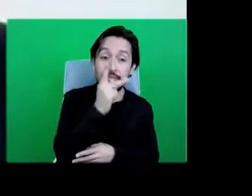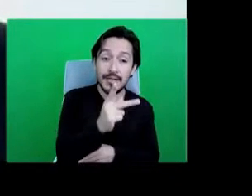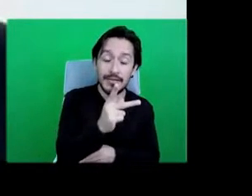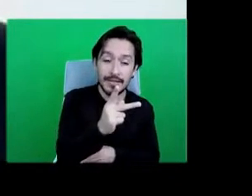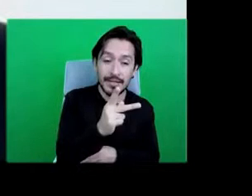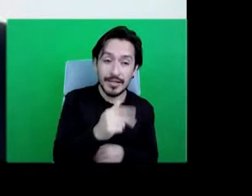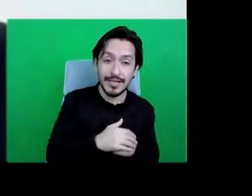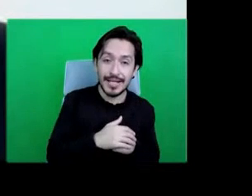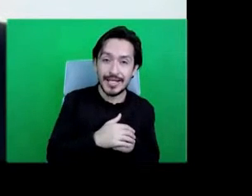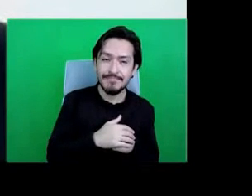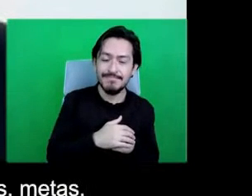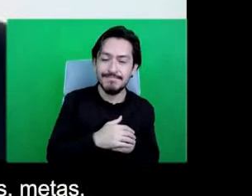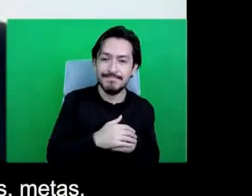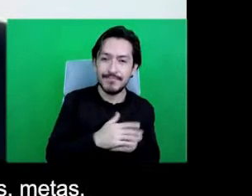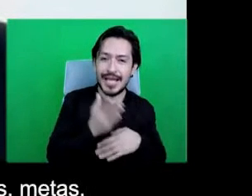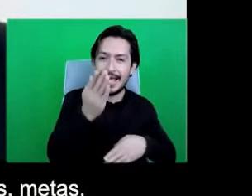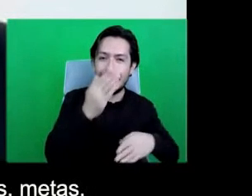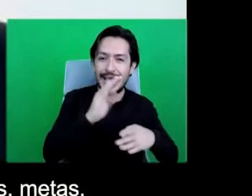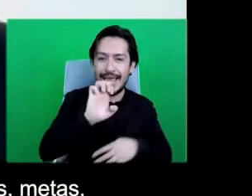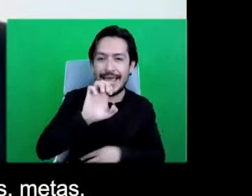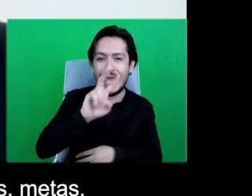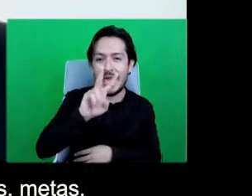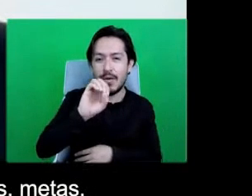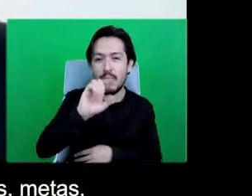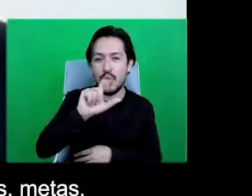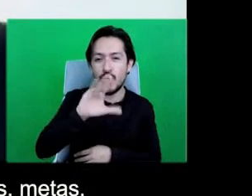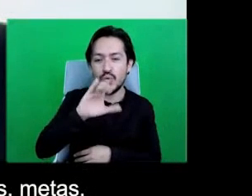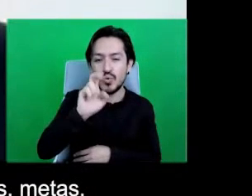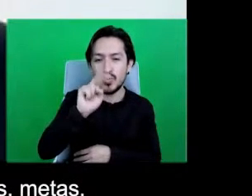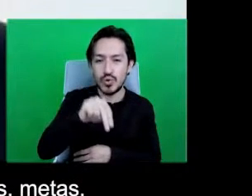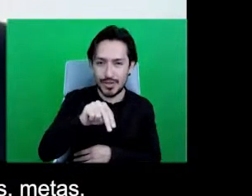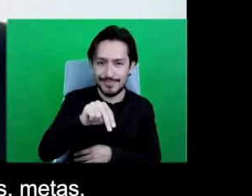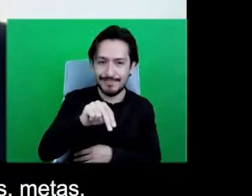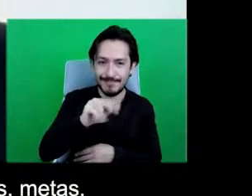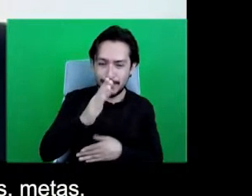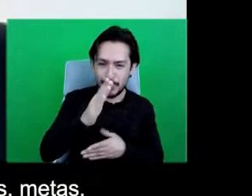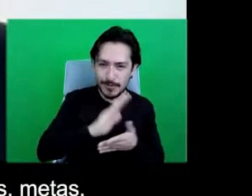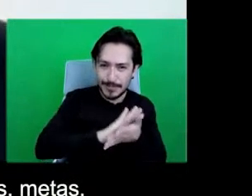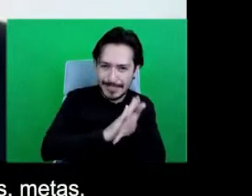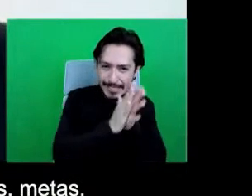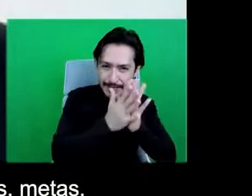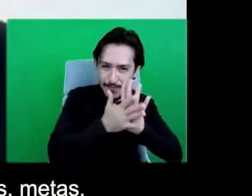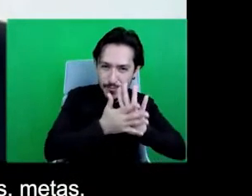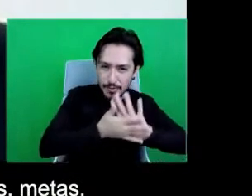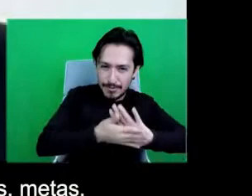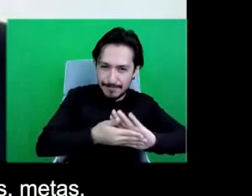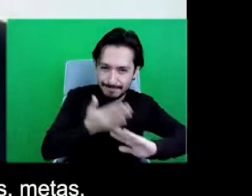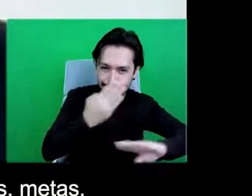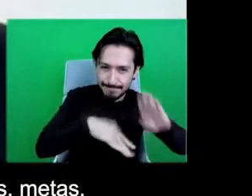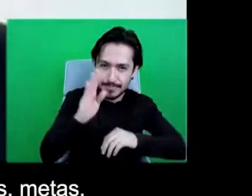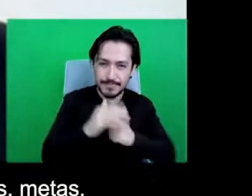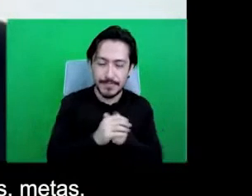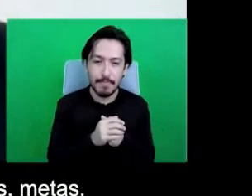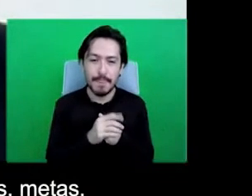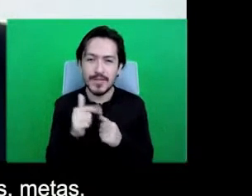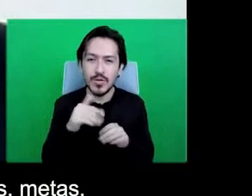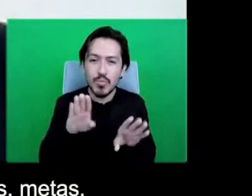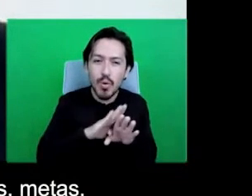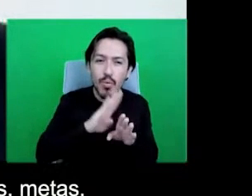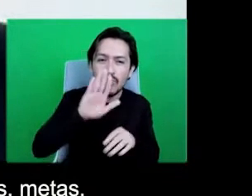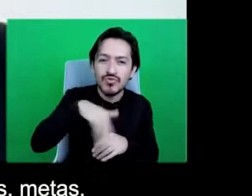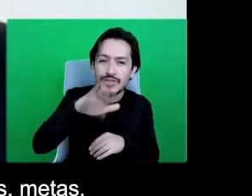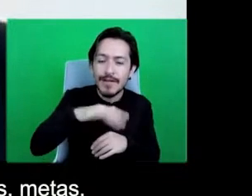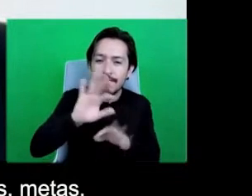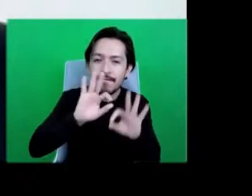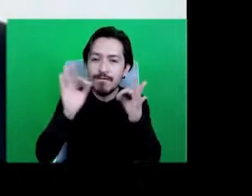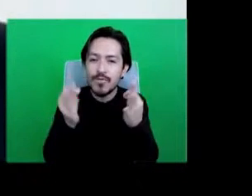que evolucionar para bien. Y el reto es implementar la mayor parte de acciones, metas, estrategias que se vieron en Innovación